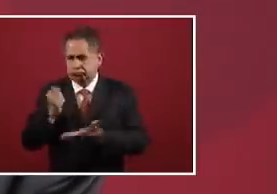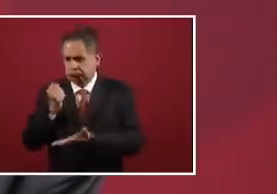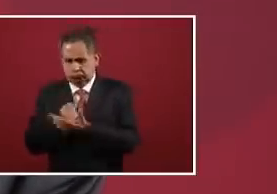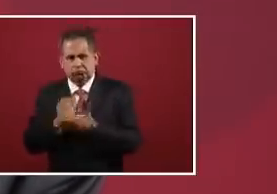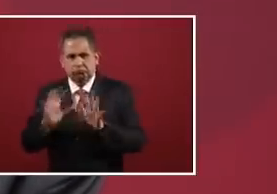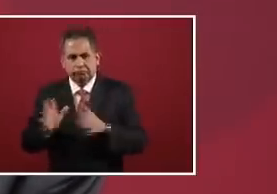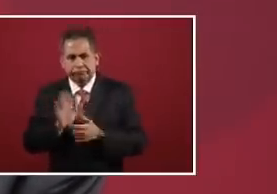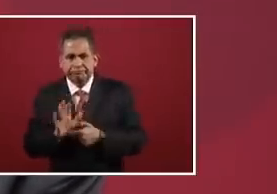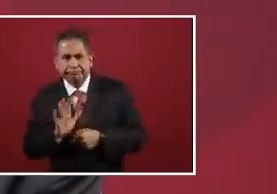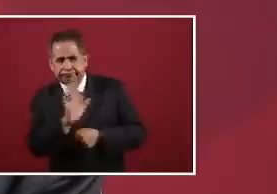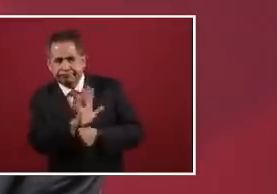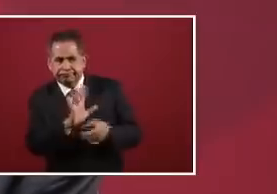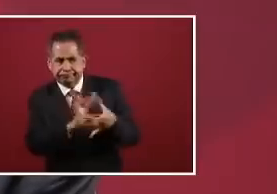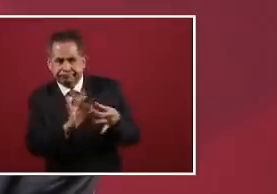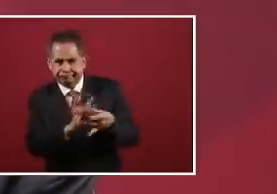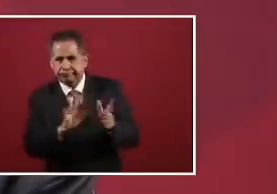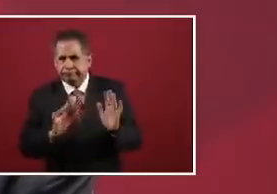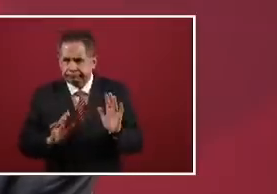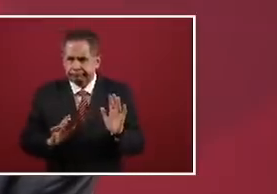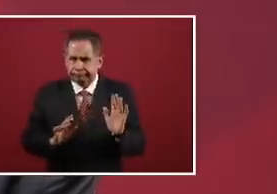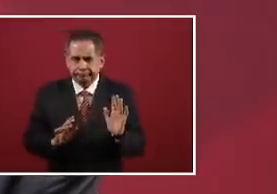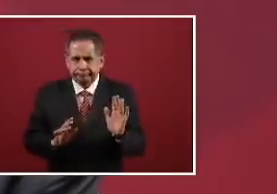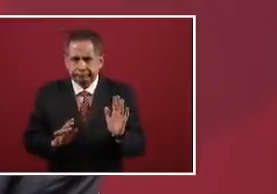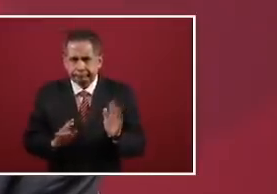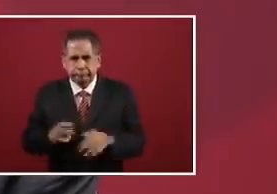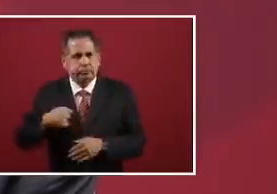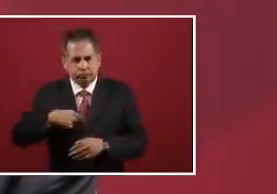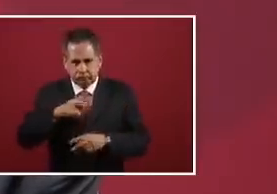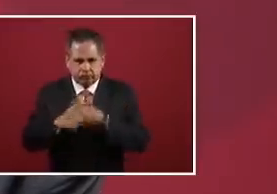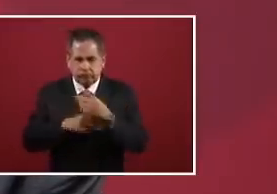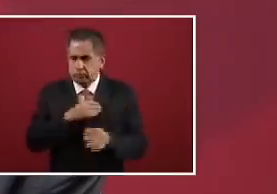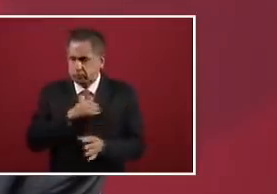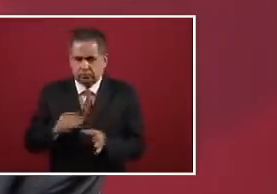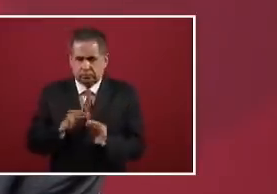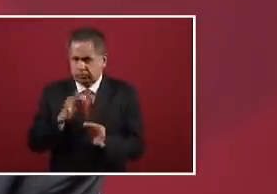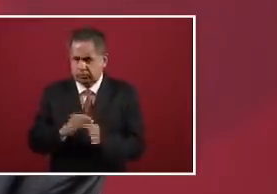Desde luego que nosotros vamos a cumplir